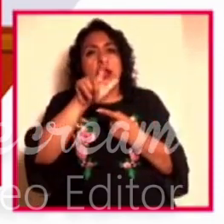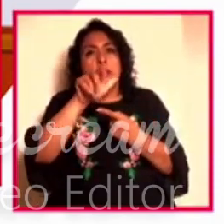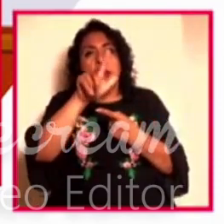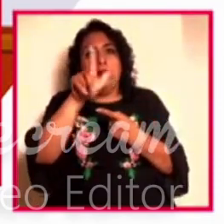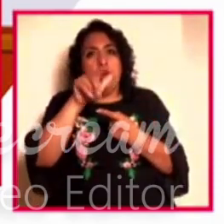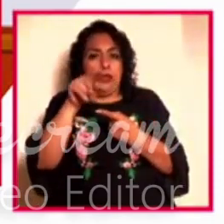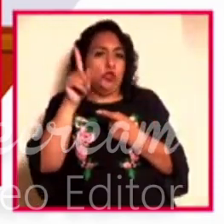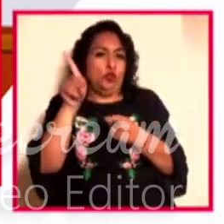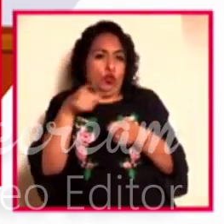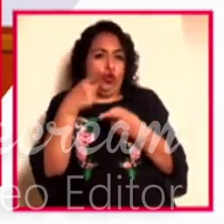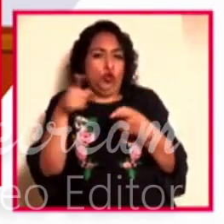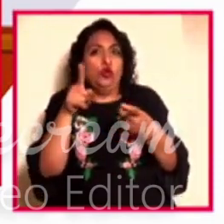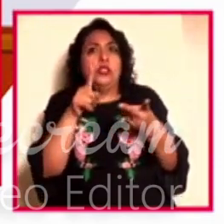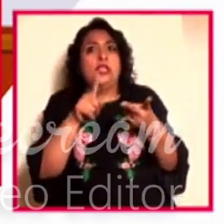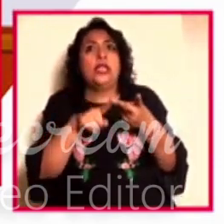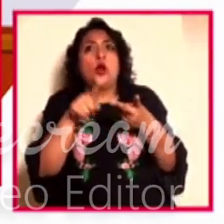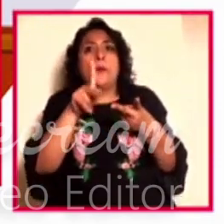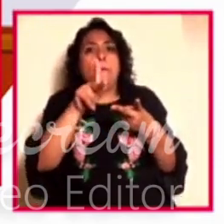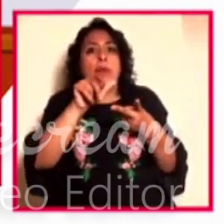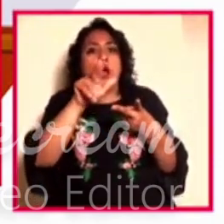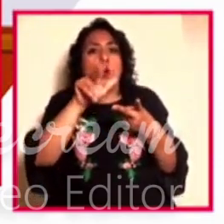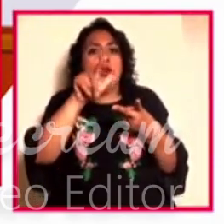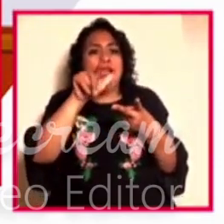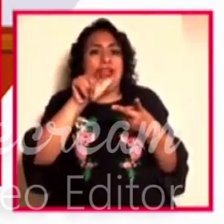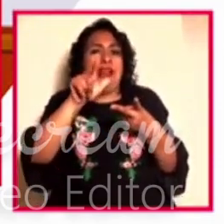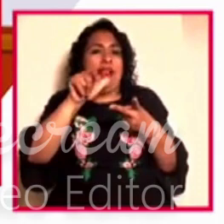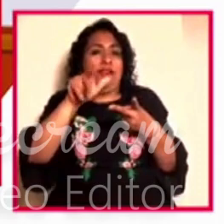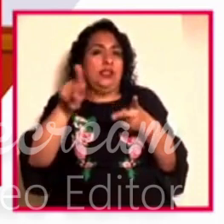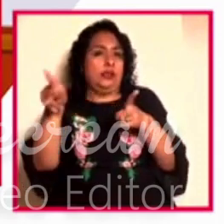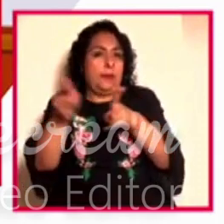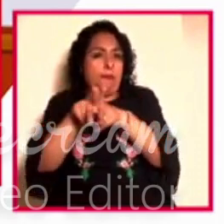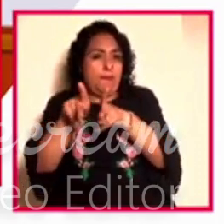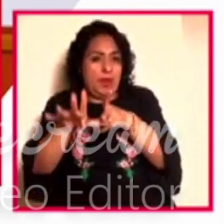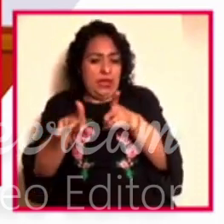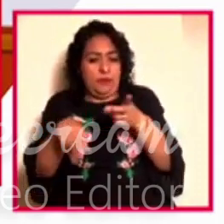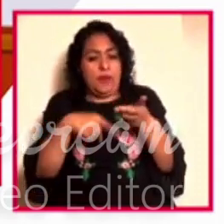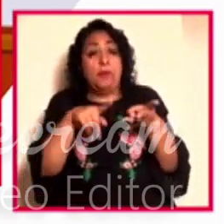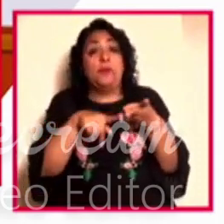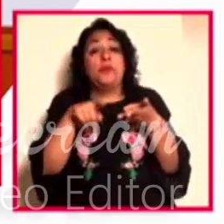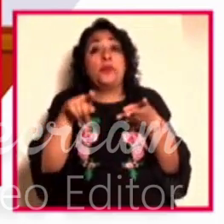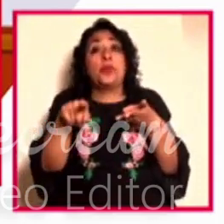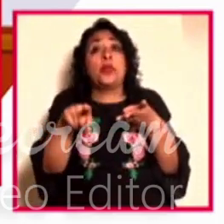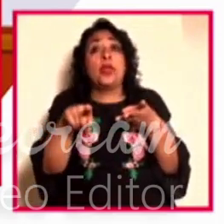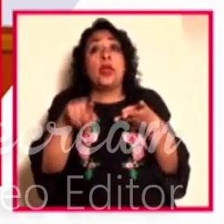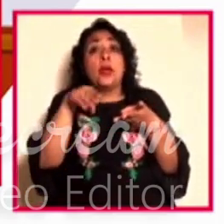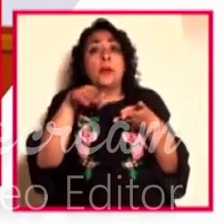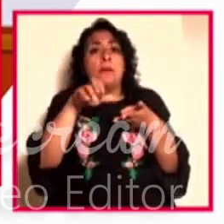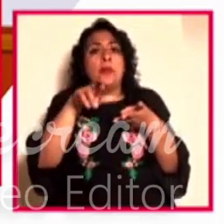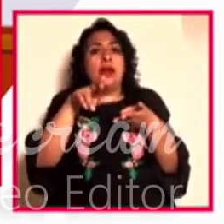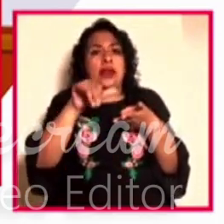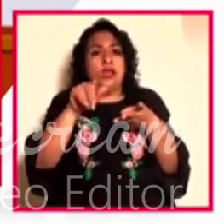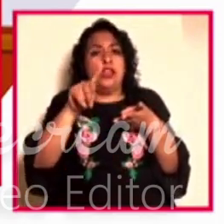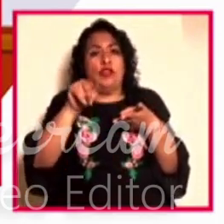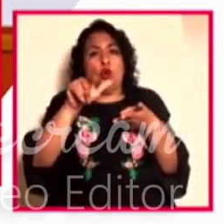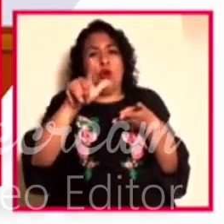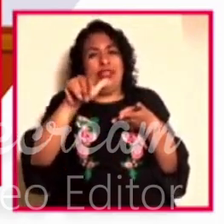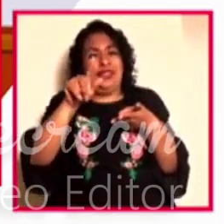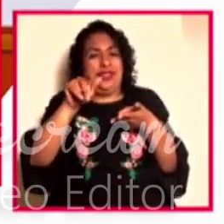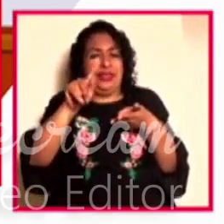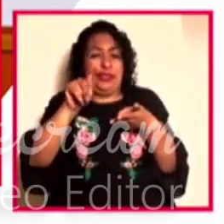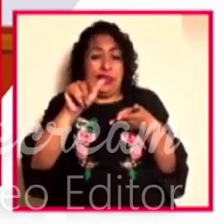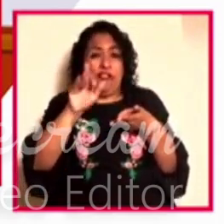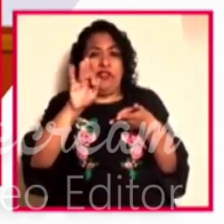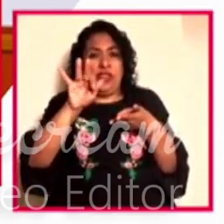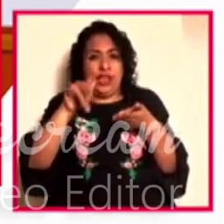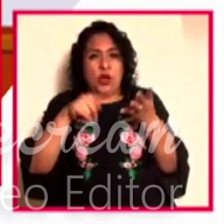Álvarez, Paulina Lavista, su prima, el propio María y Tolita Figueroa, Nicolás